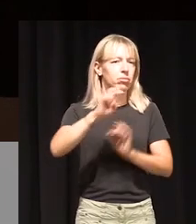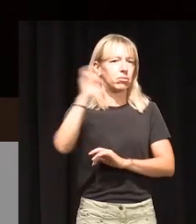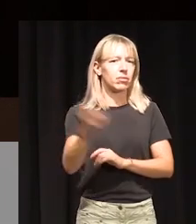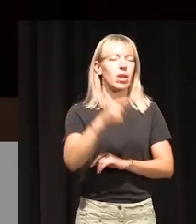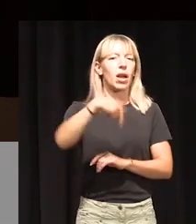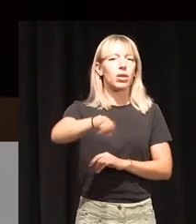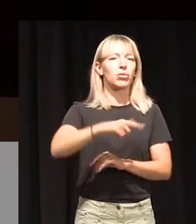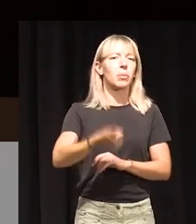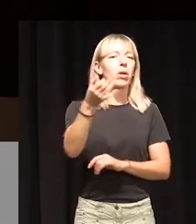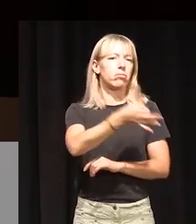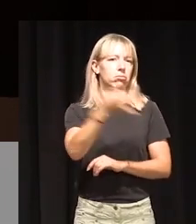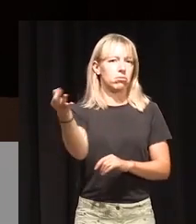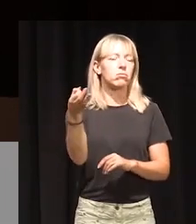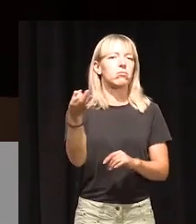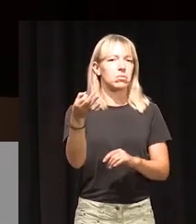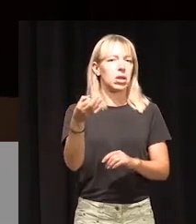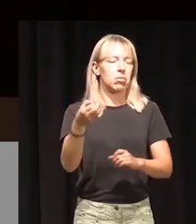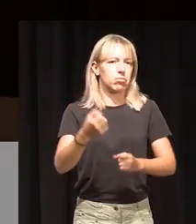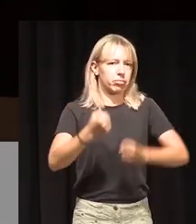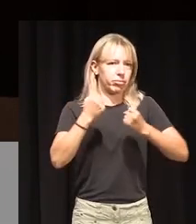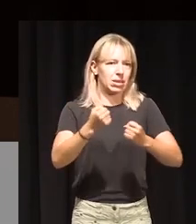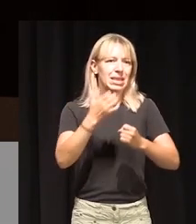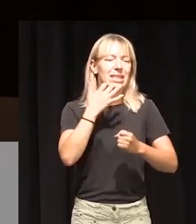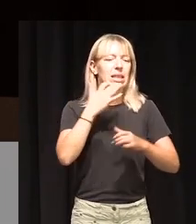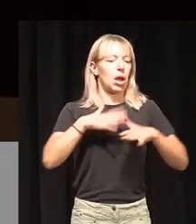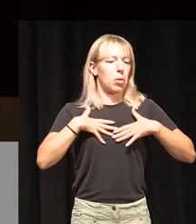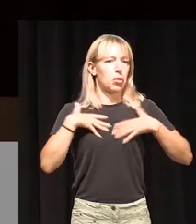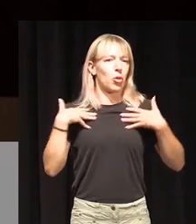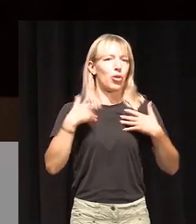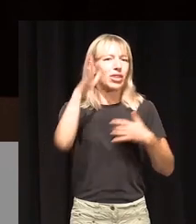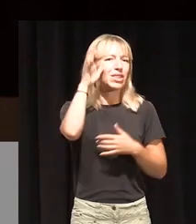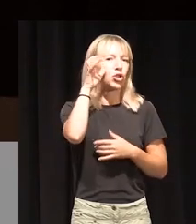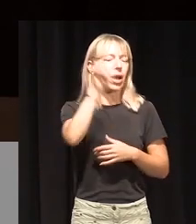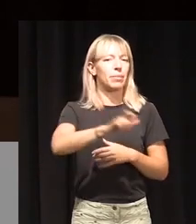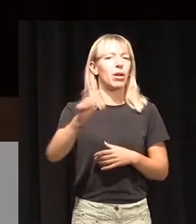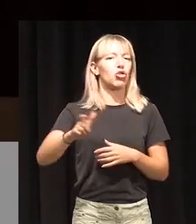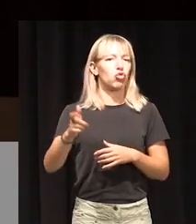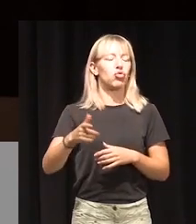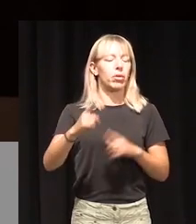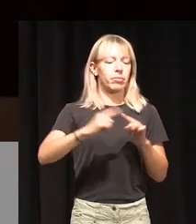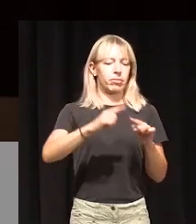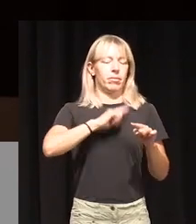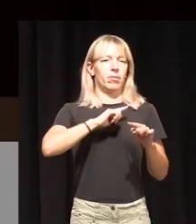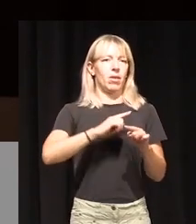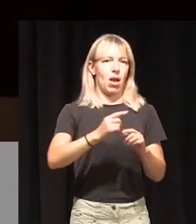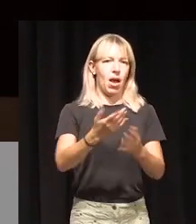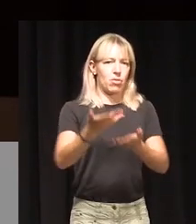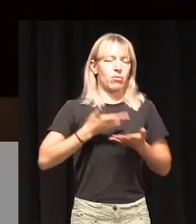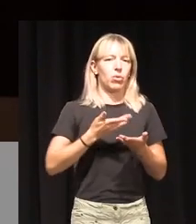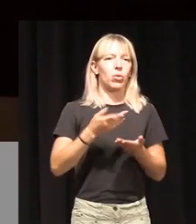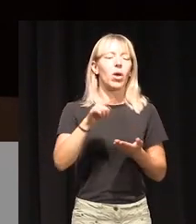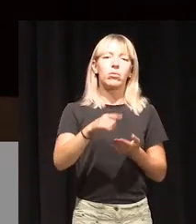de hecho mucho más eficaces y contundentes si las emociones sensoriales de las personas que reciben estas ayudas